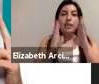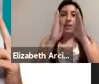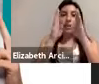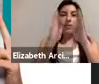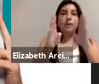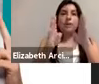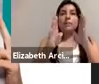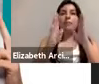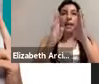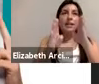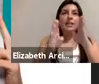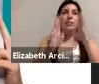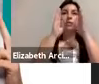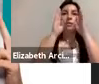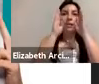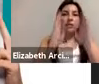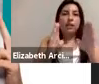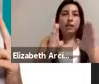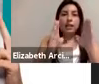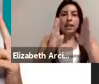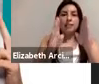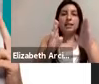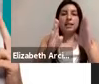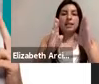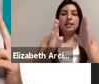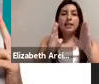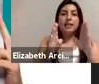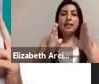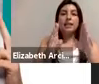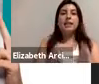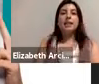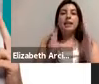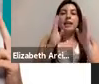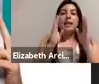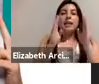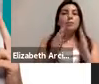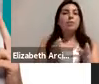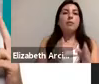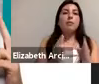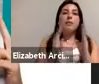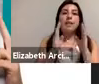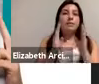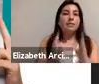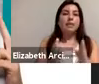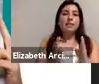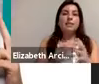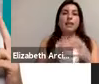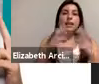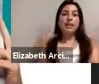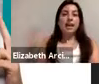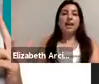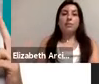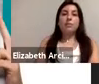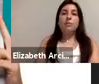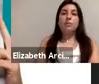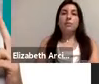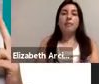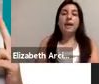al frente y justo ahí pega el escotoma o la heminegligencia que tiene, es muy probable que la agudeza visual